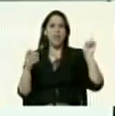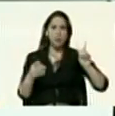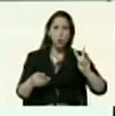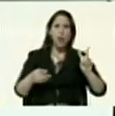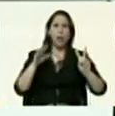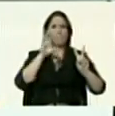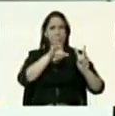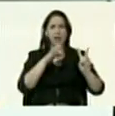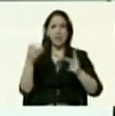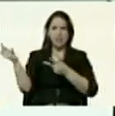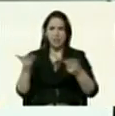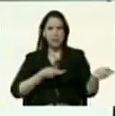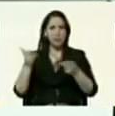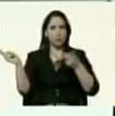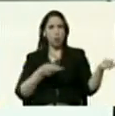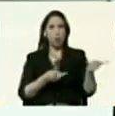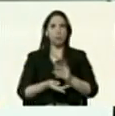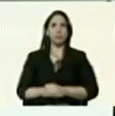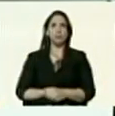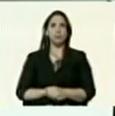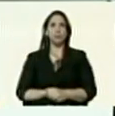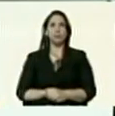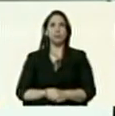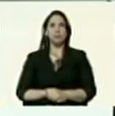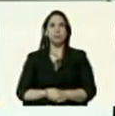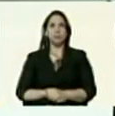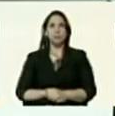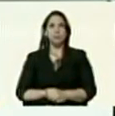receptor de